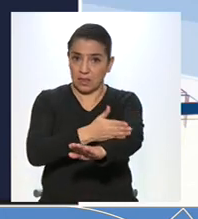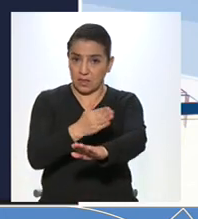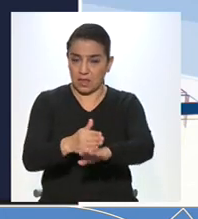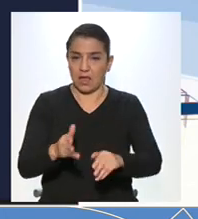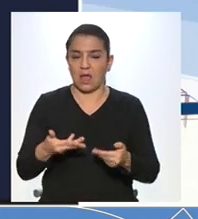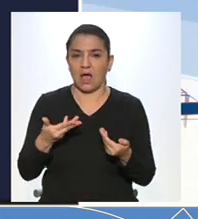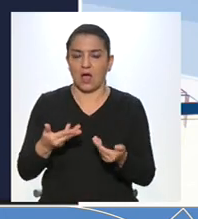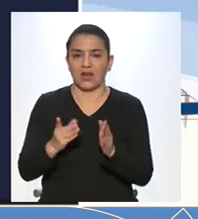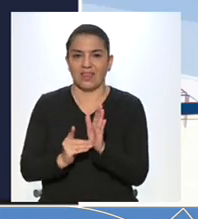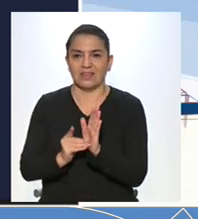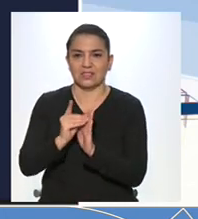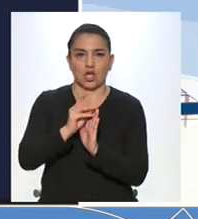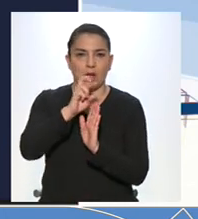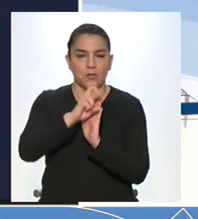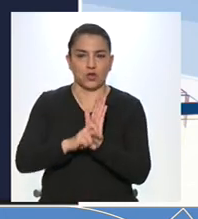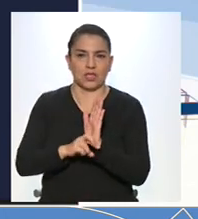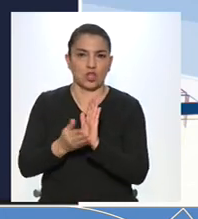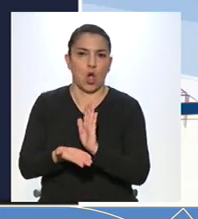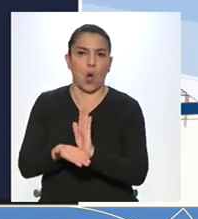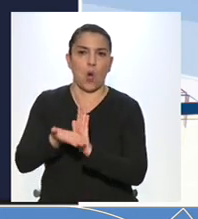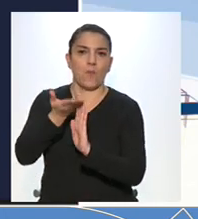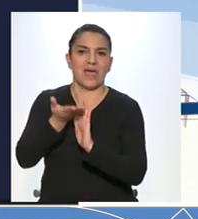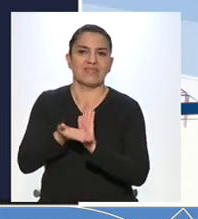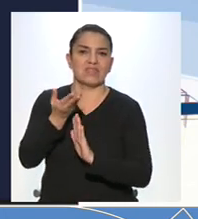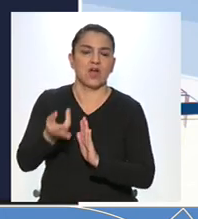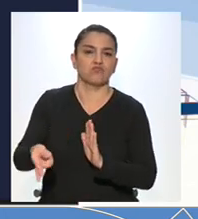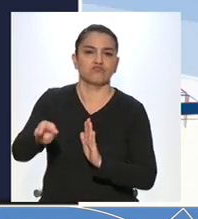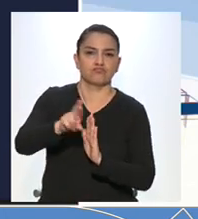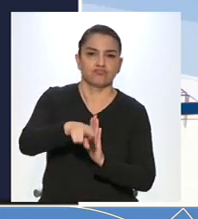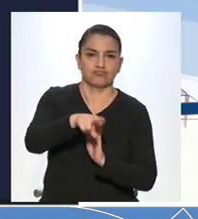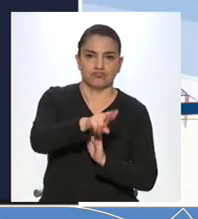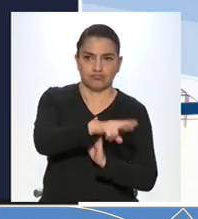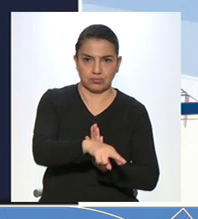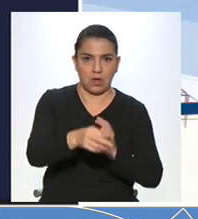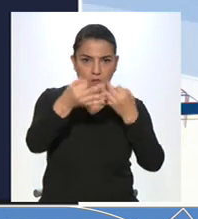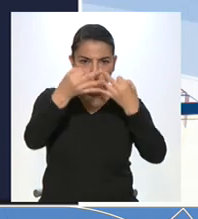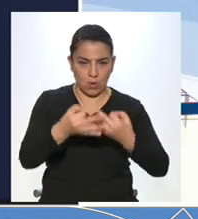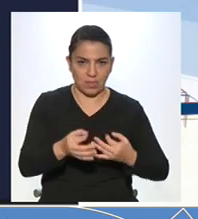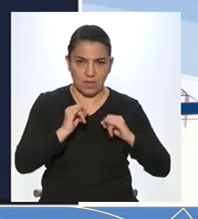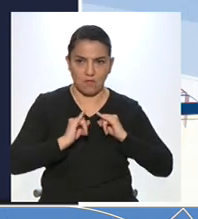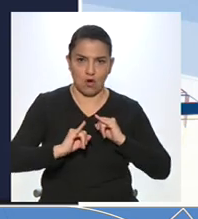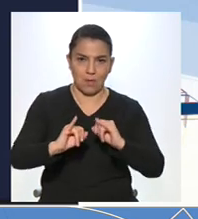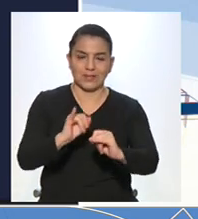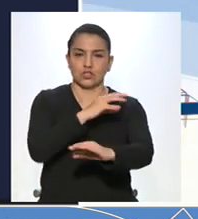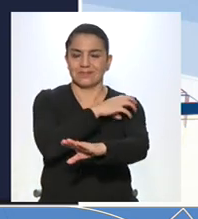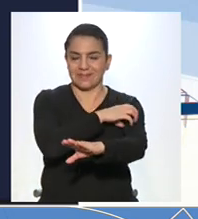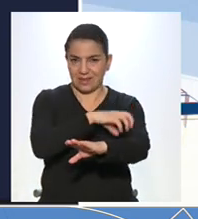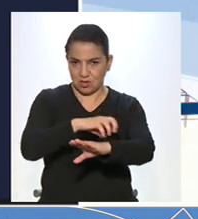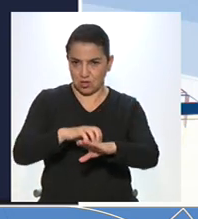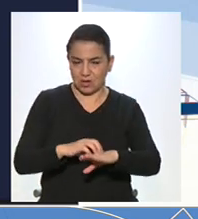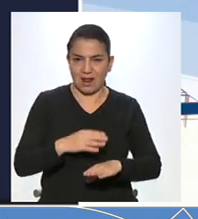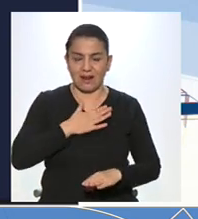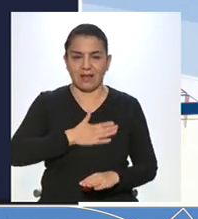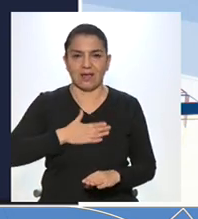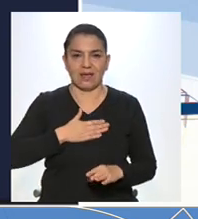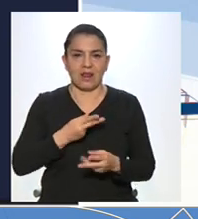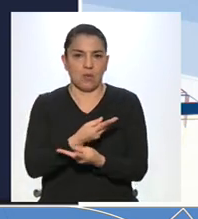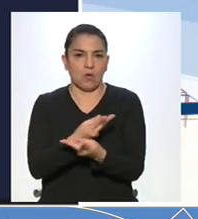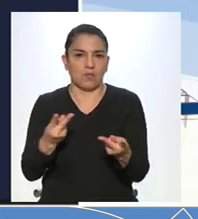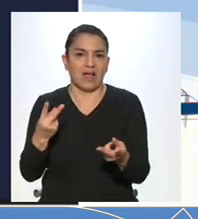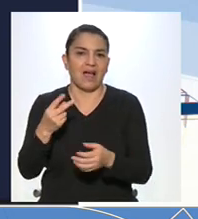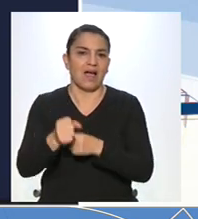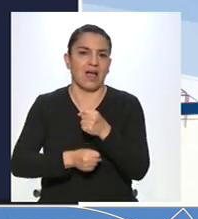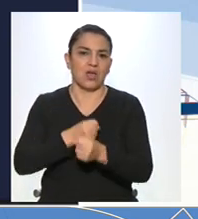momento desarrollando un proyecto para aumentar la frecuencia, cobertura y desagregación de las cuentas nacionales regionales, y lo que esperamos es poder publicar en el